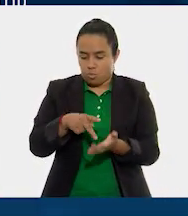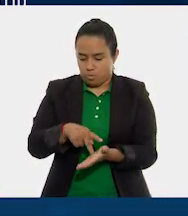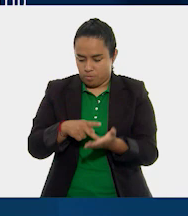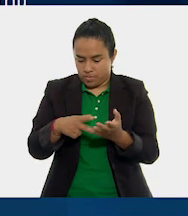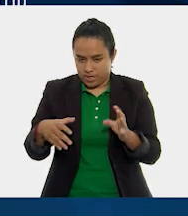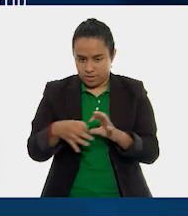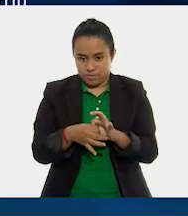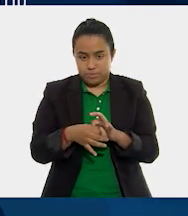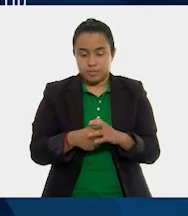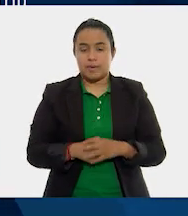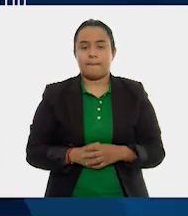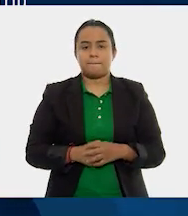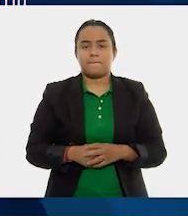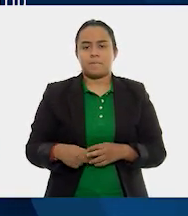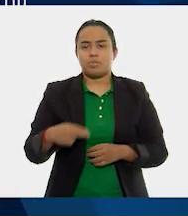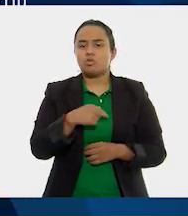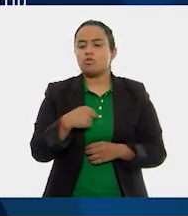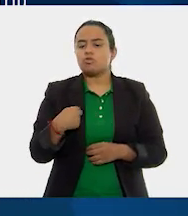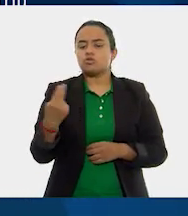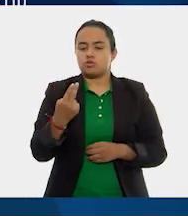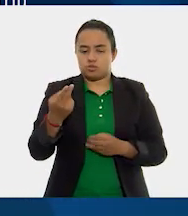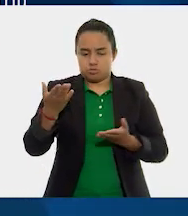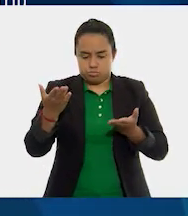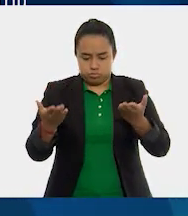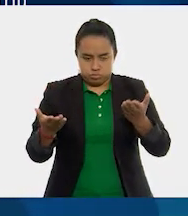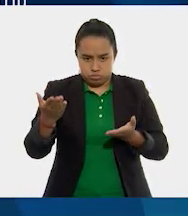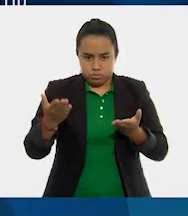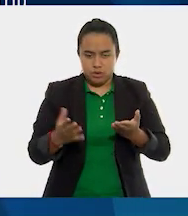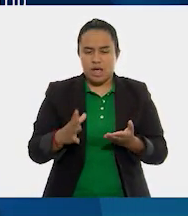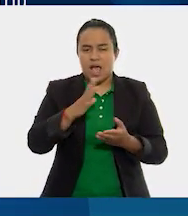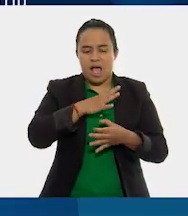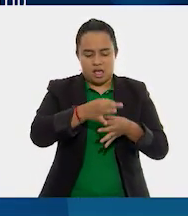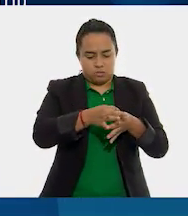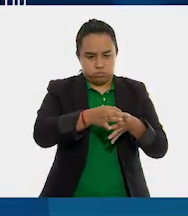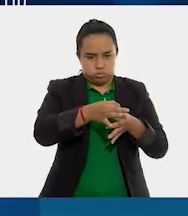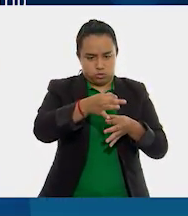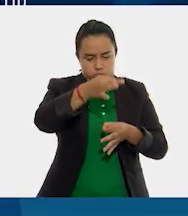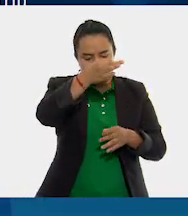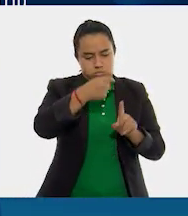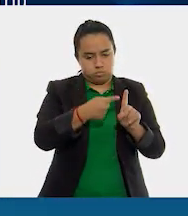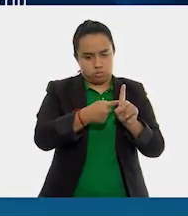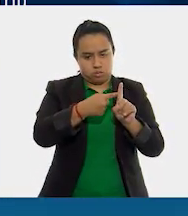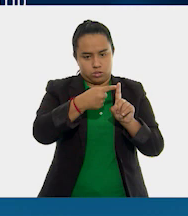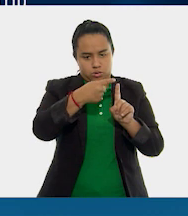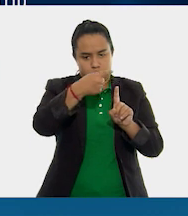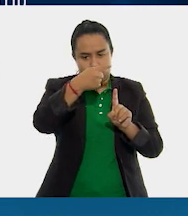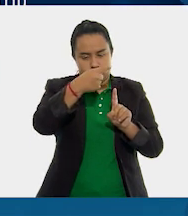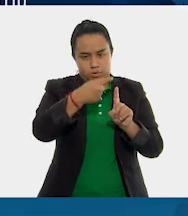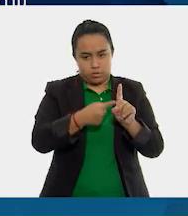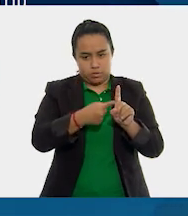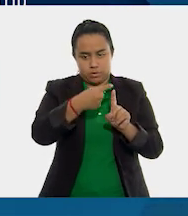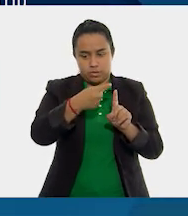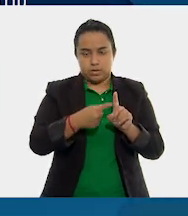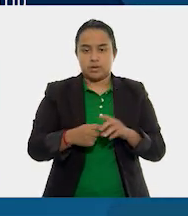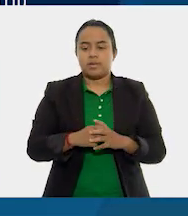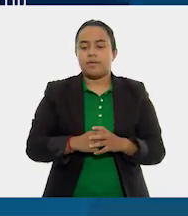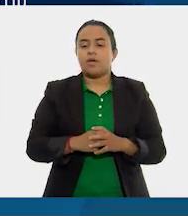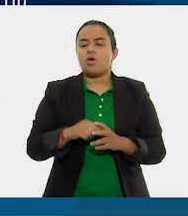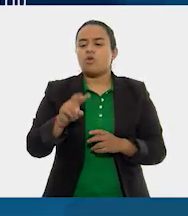peso. Vamos a necesitar una balanza o probeta o un biberón graduado